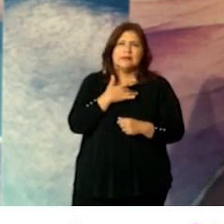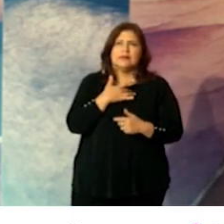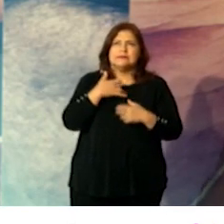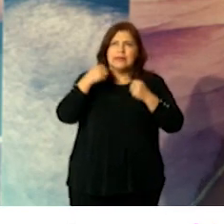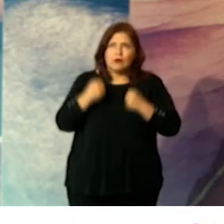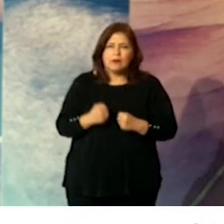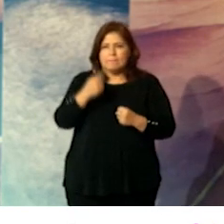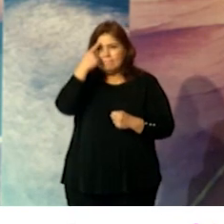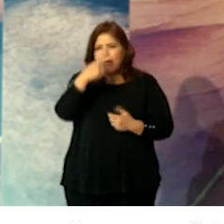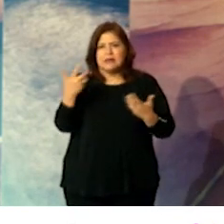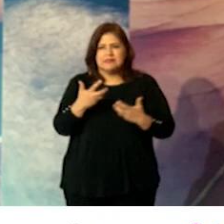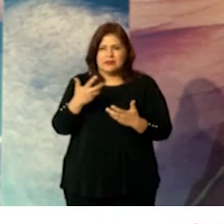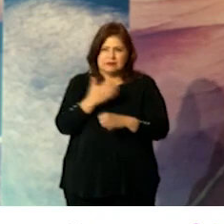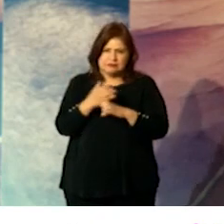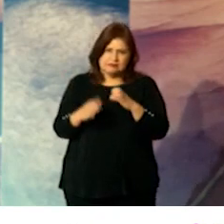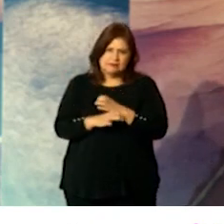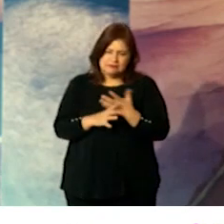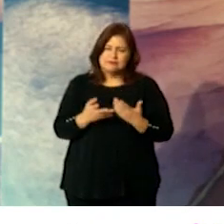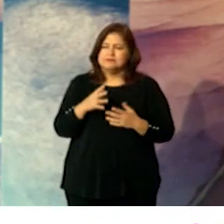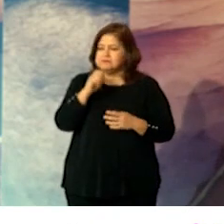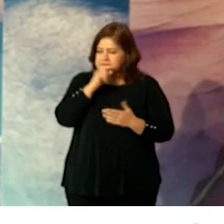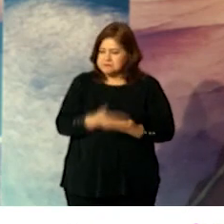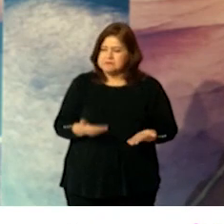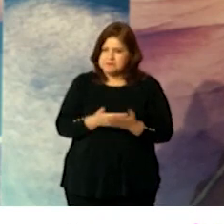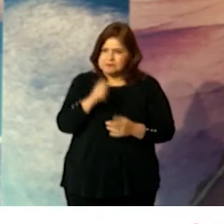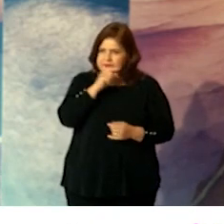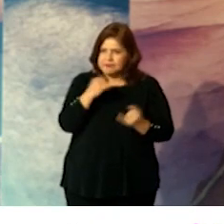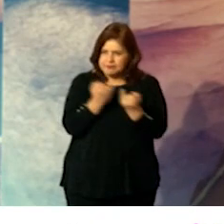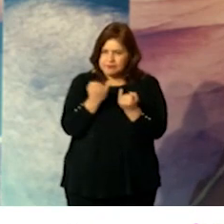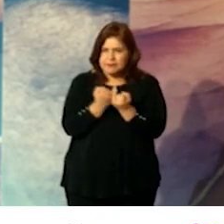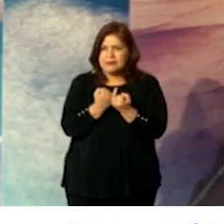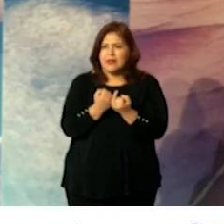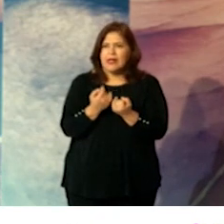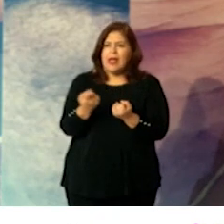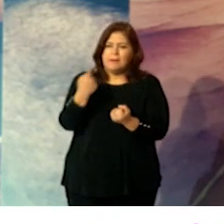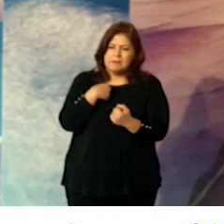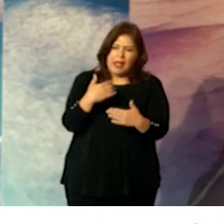para hacer cosas, incluso hoy. Entonces, abrázame,